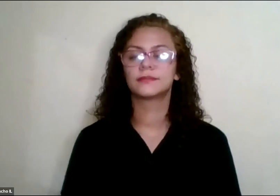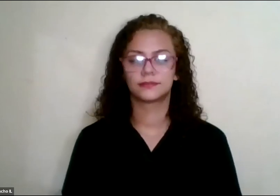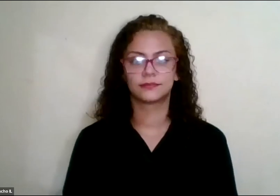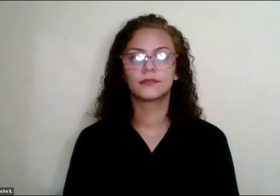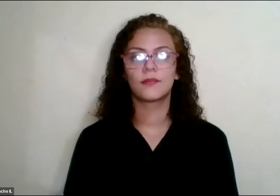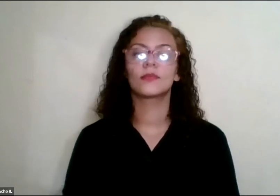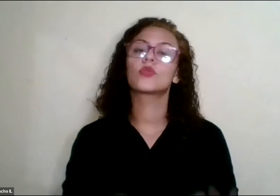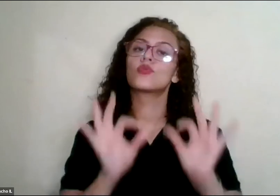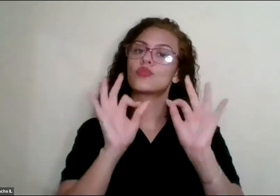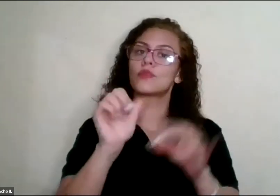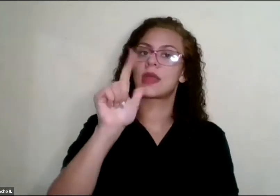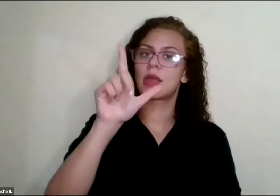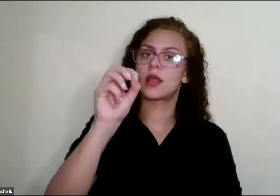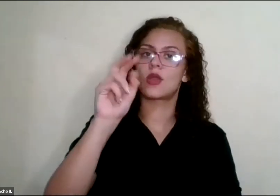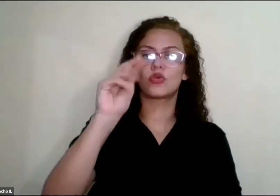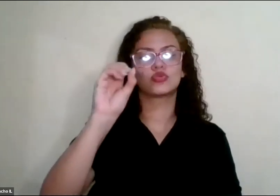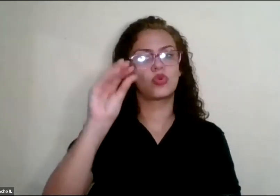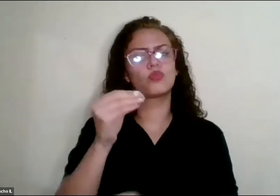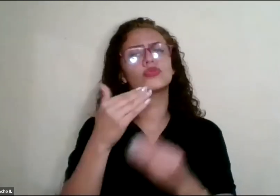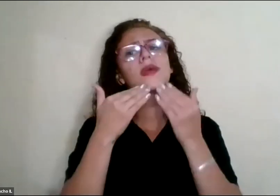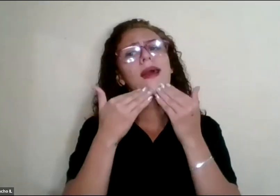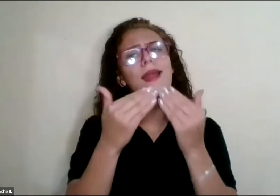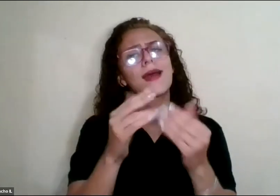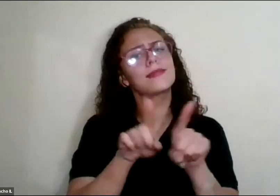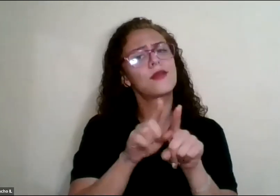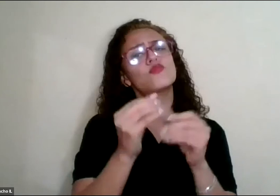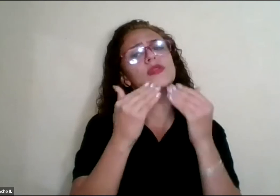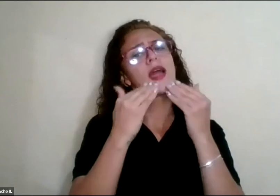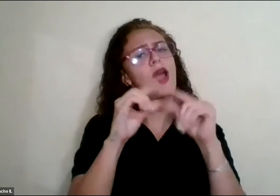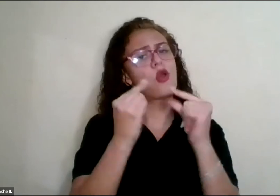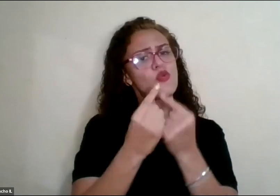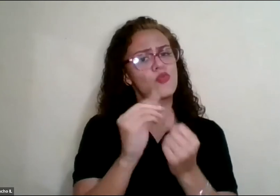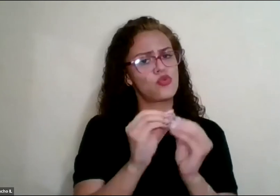Muy bien, Alonso. Muchísimas gracias. Y muchas gracias al grupo.